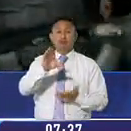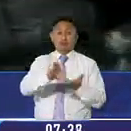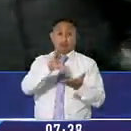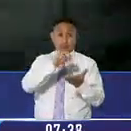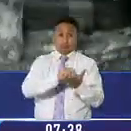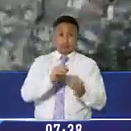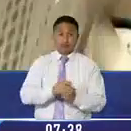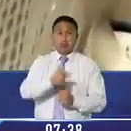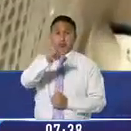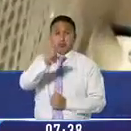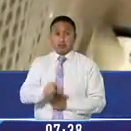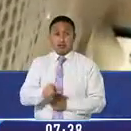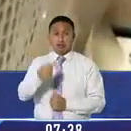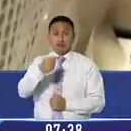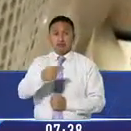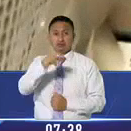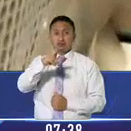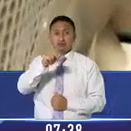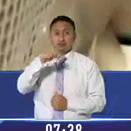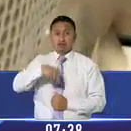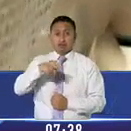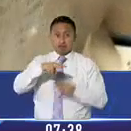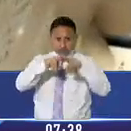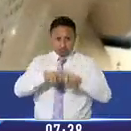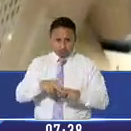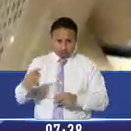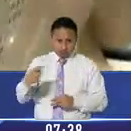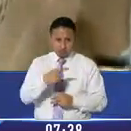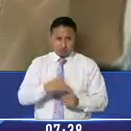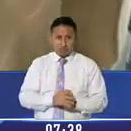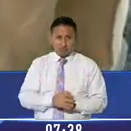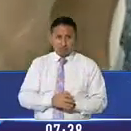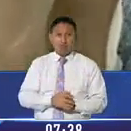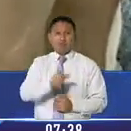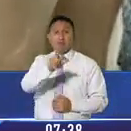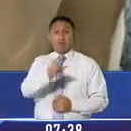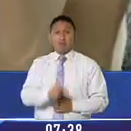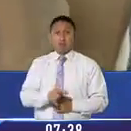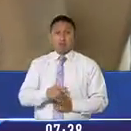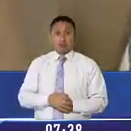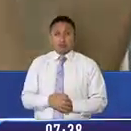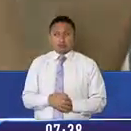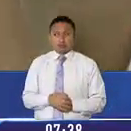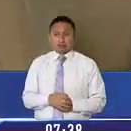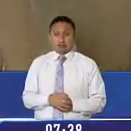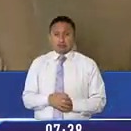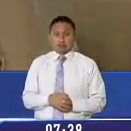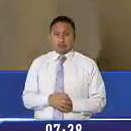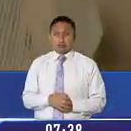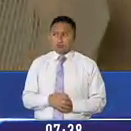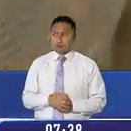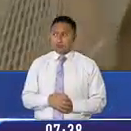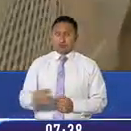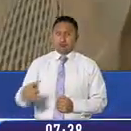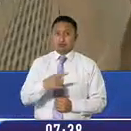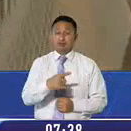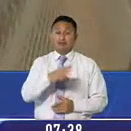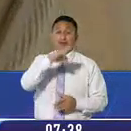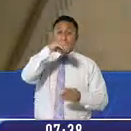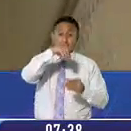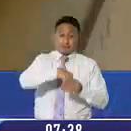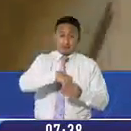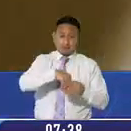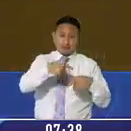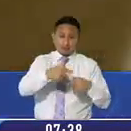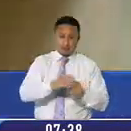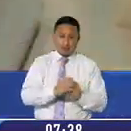personal del Grupo GEMA en la revisión del automotor y la actitud nerviosa del conductor permitió evidenciar que en el interior del vehículo se encontraba gran